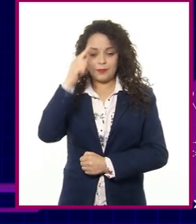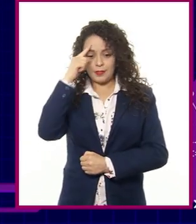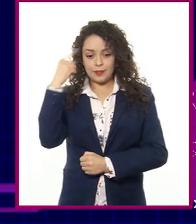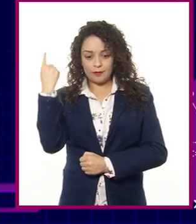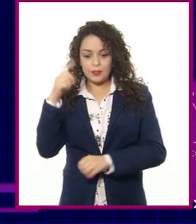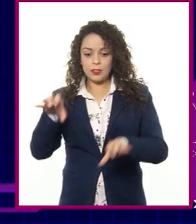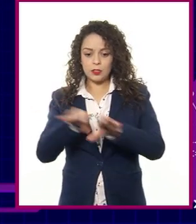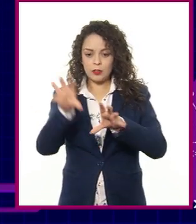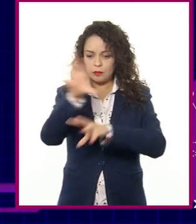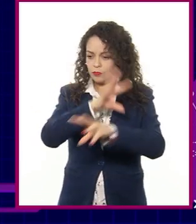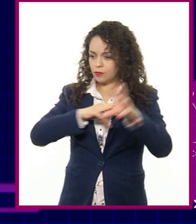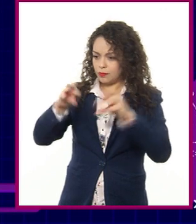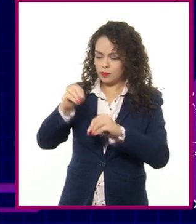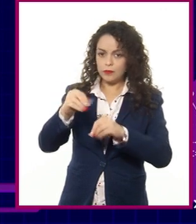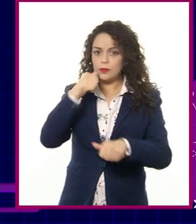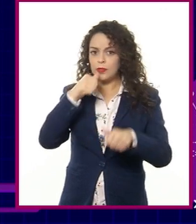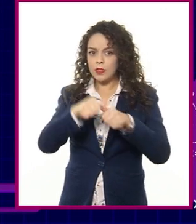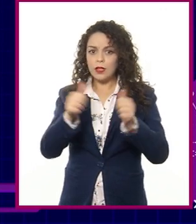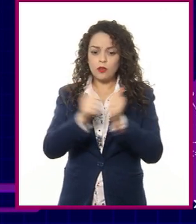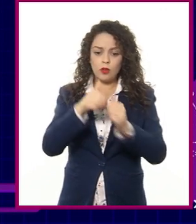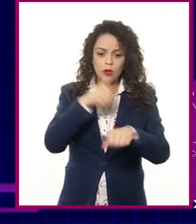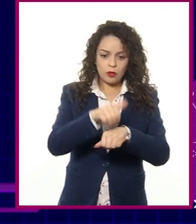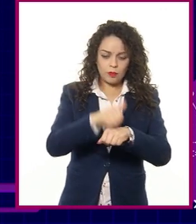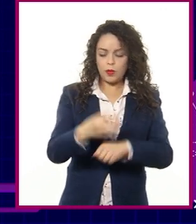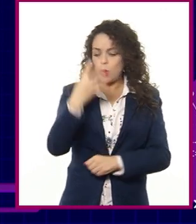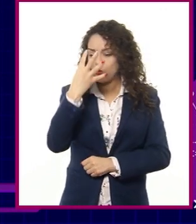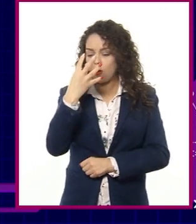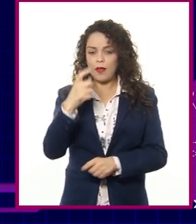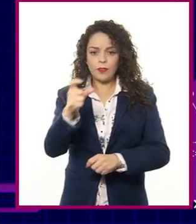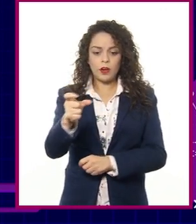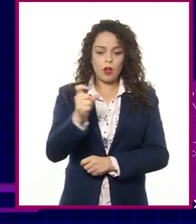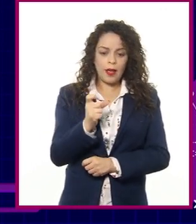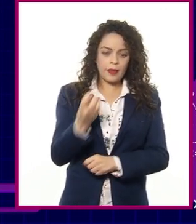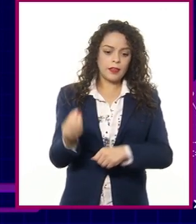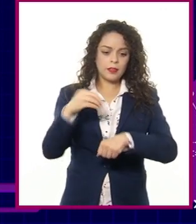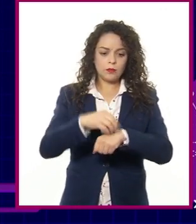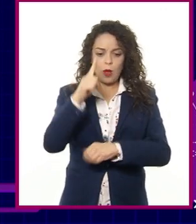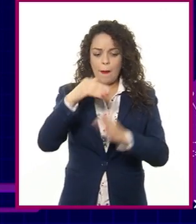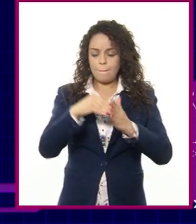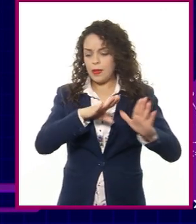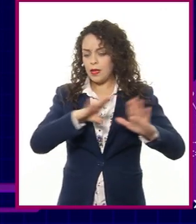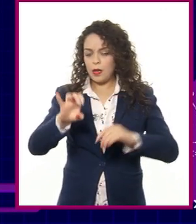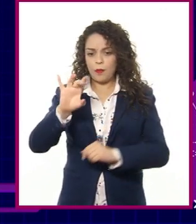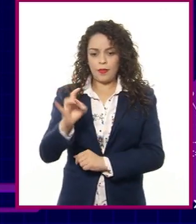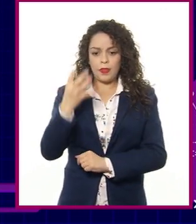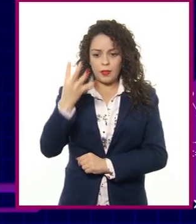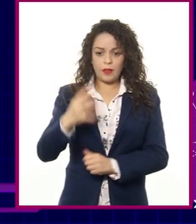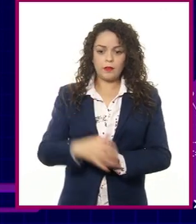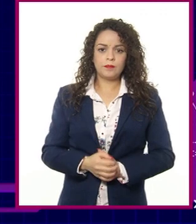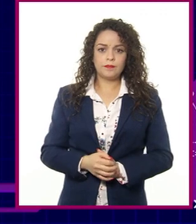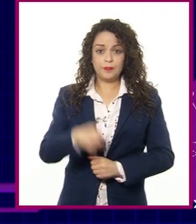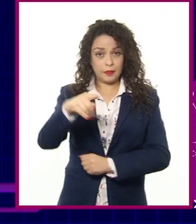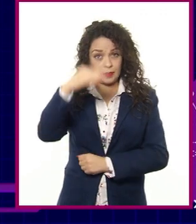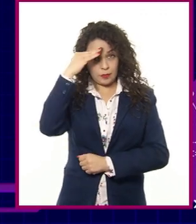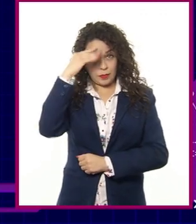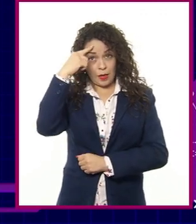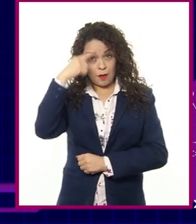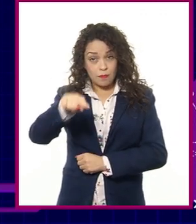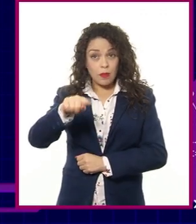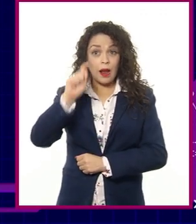es 4X más 1934. Si se considera la 30ª Copa Mundial, se debe